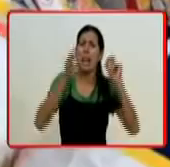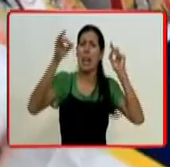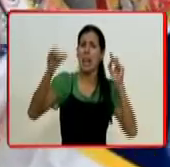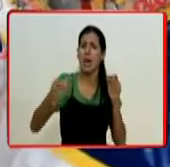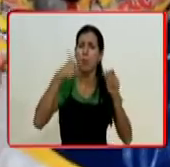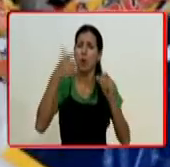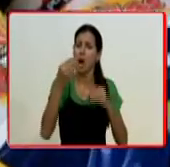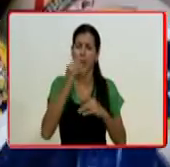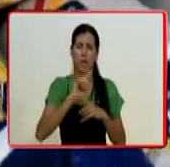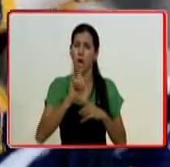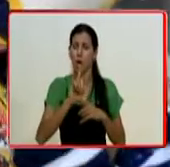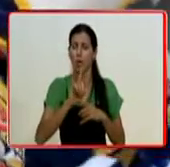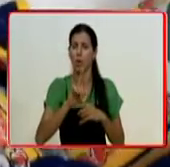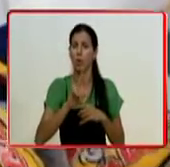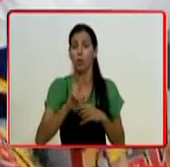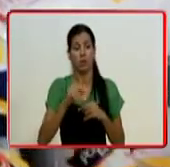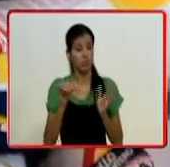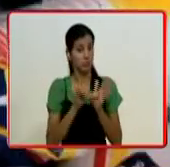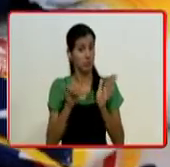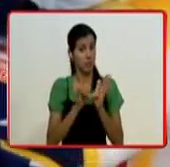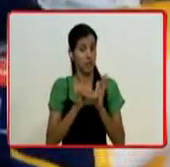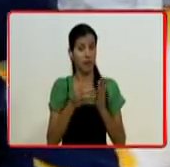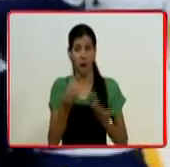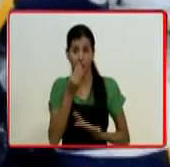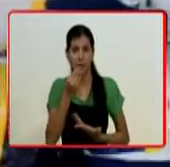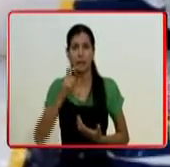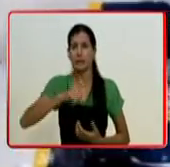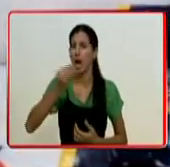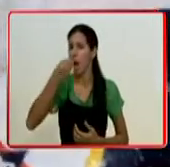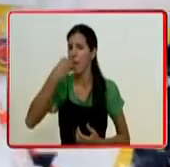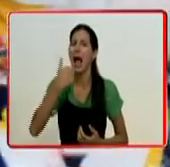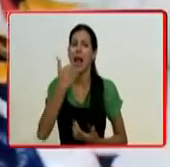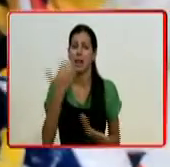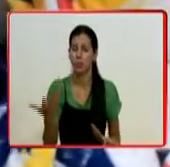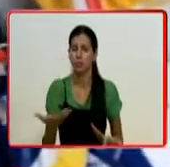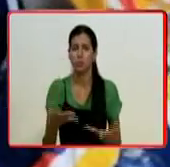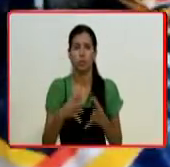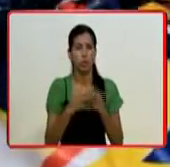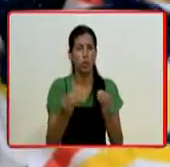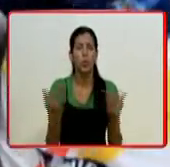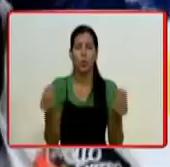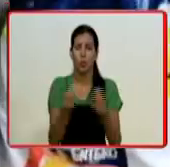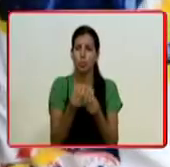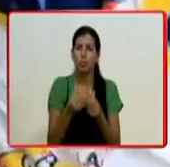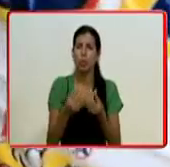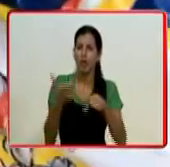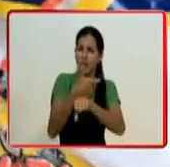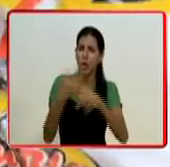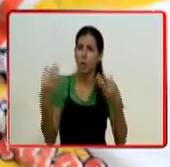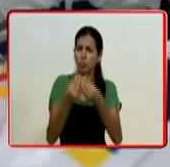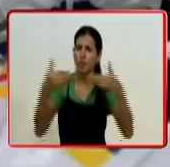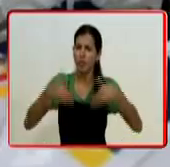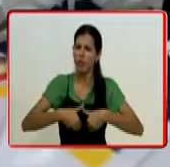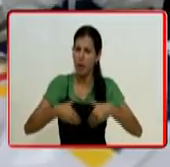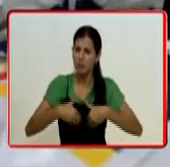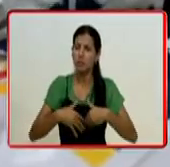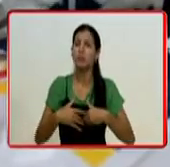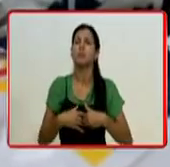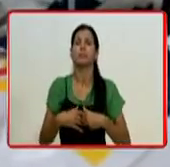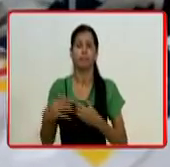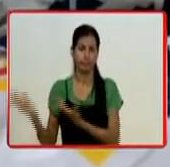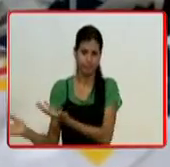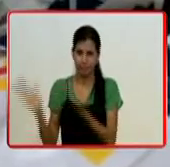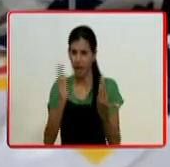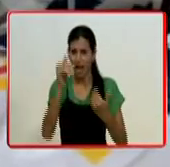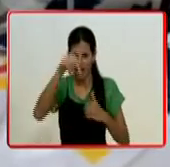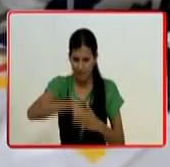productos básicos, sino que los productos básicos, de la mano del gobierno bolivariano y de todo el esfuerzo mancomunado con el pueblo organizado, lleguen hasta aquí, hasta